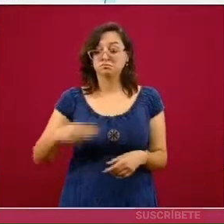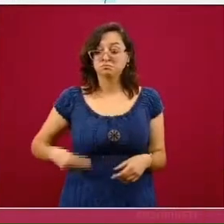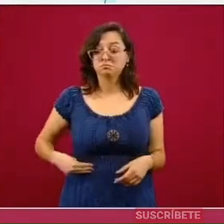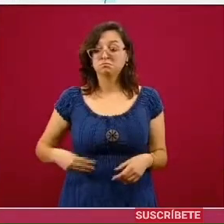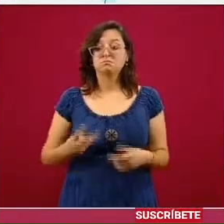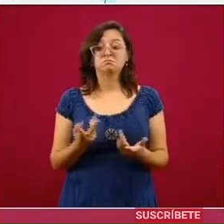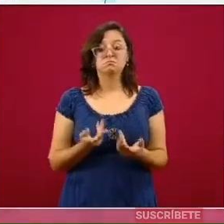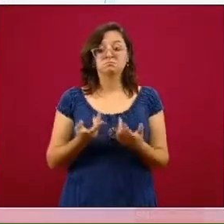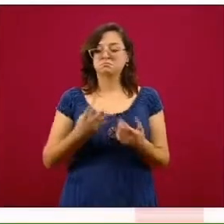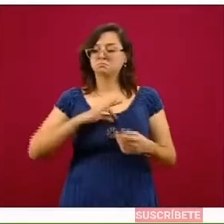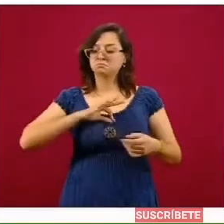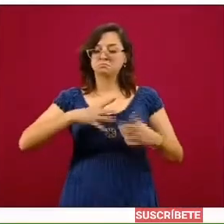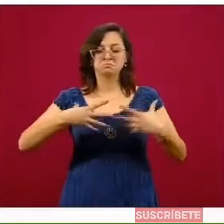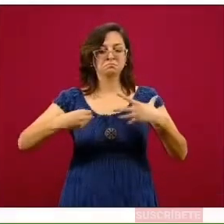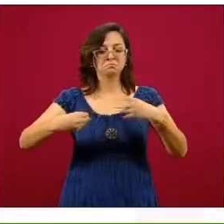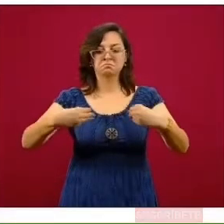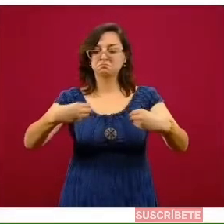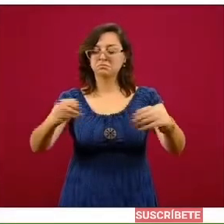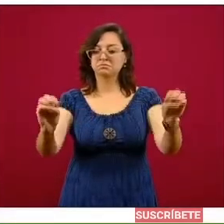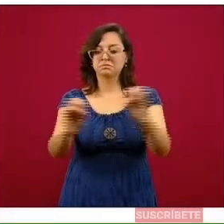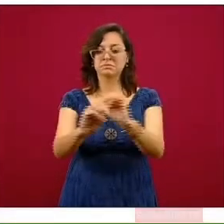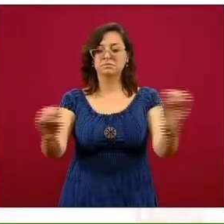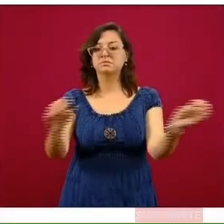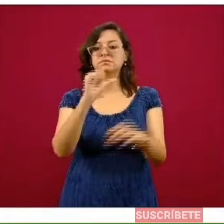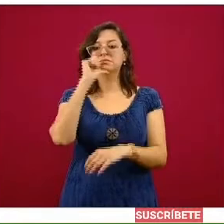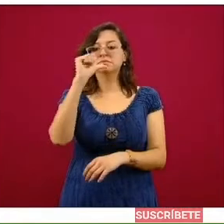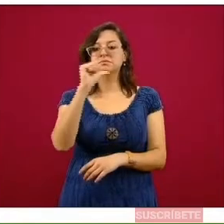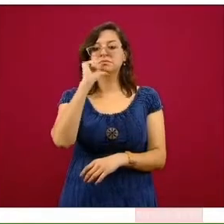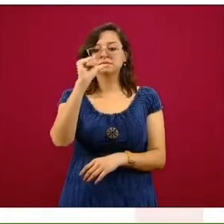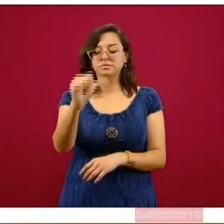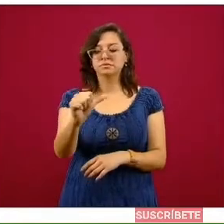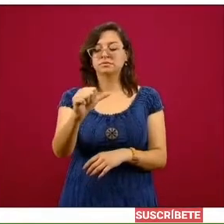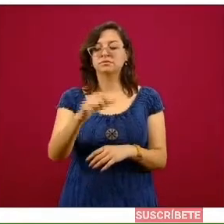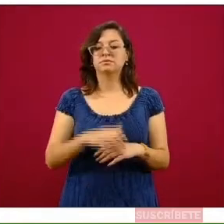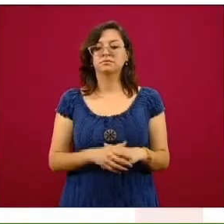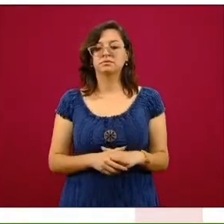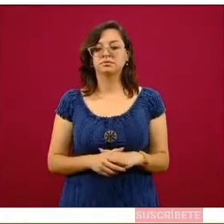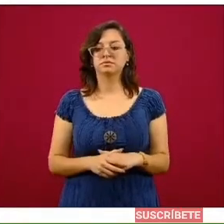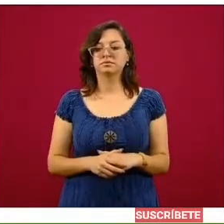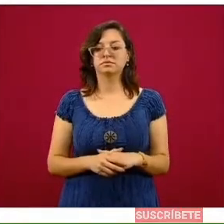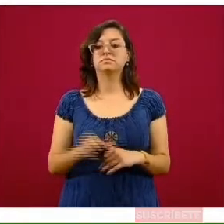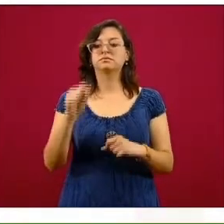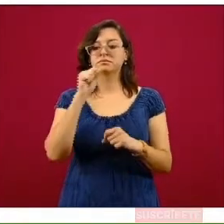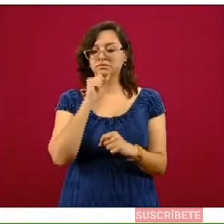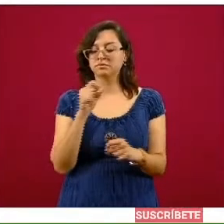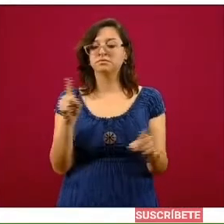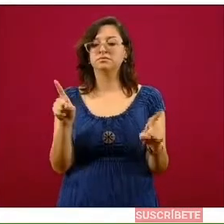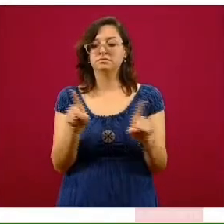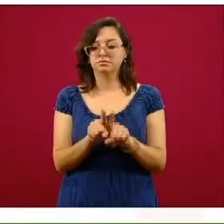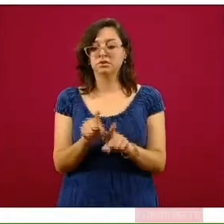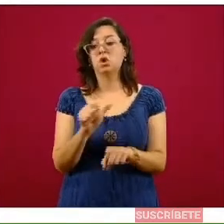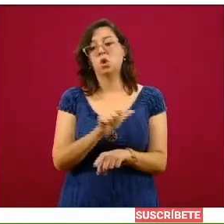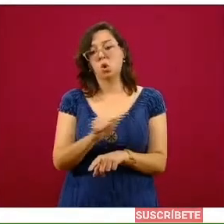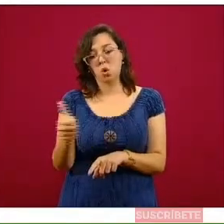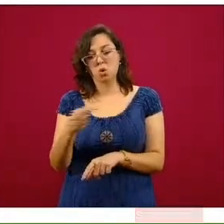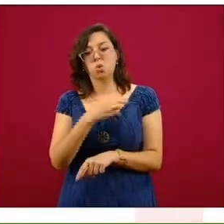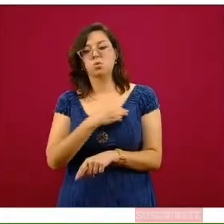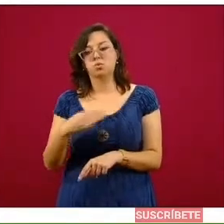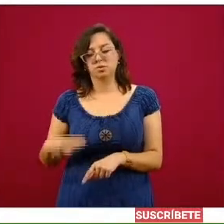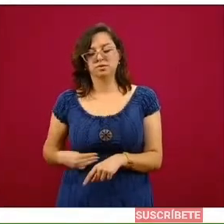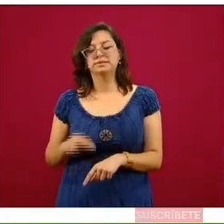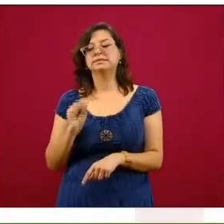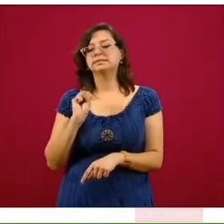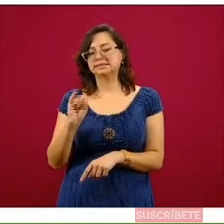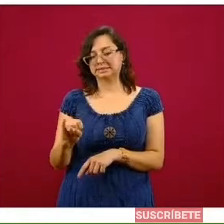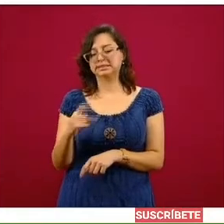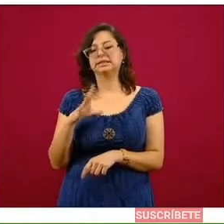tienen transmisión en la semana 27, una cantidad también similar de municipios que en su momento tienen